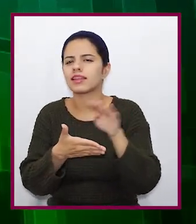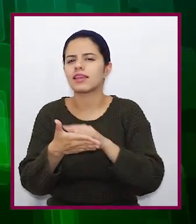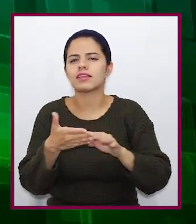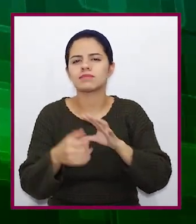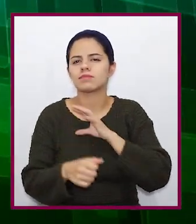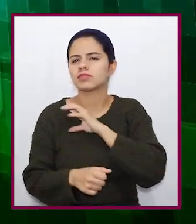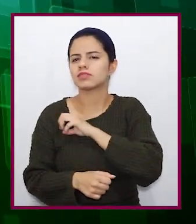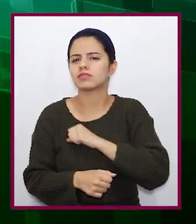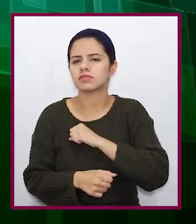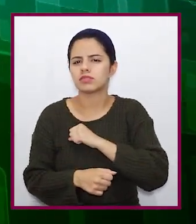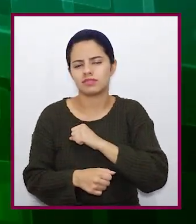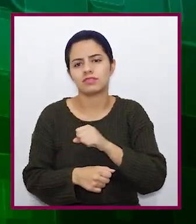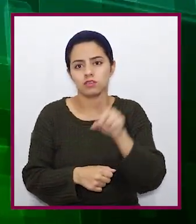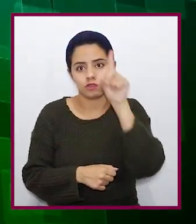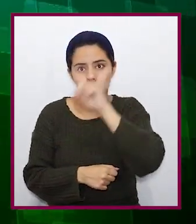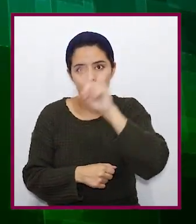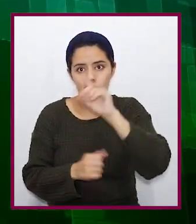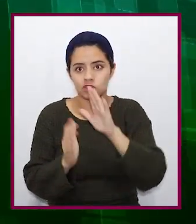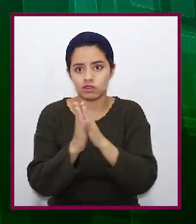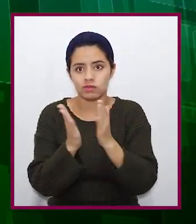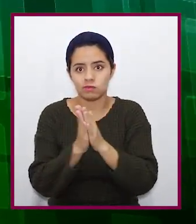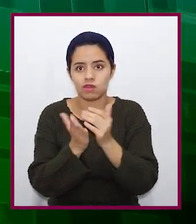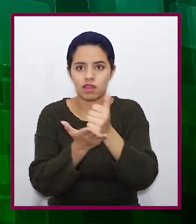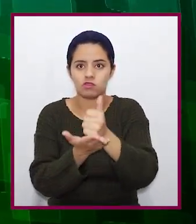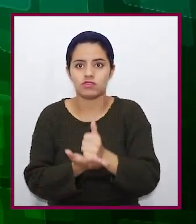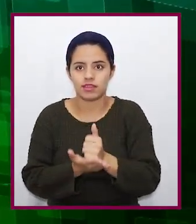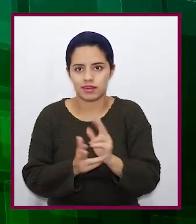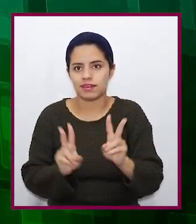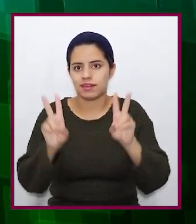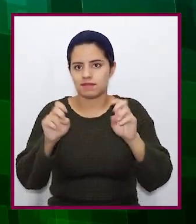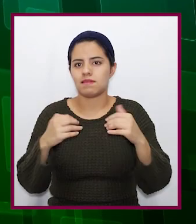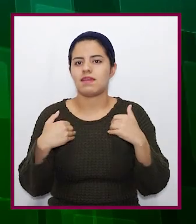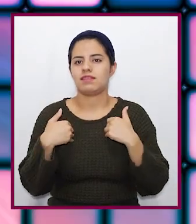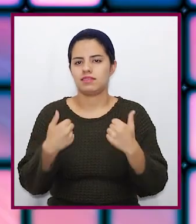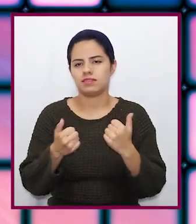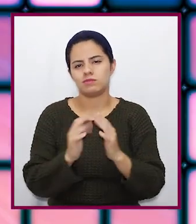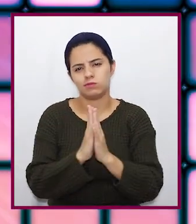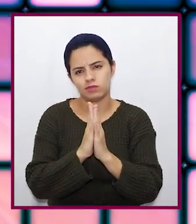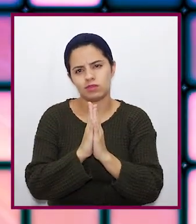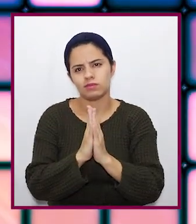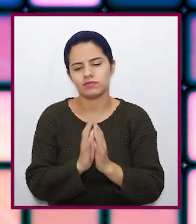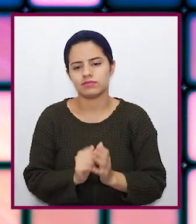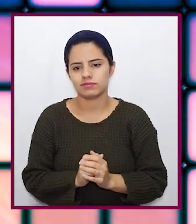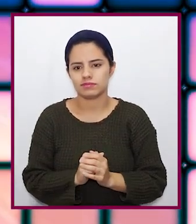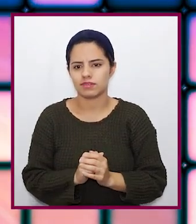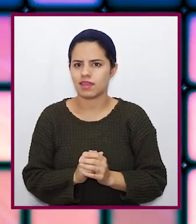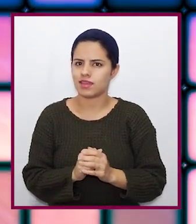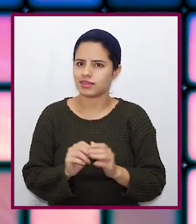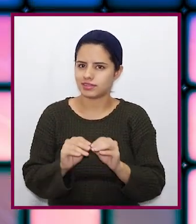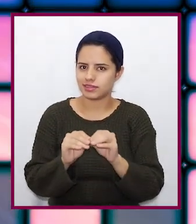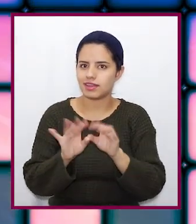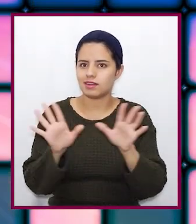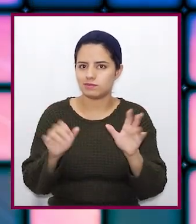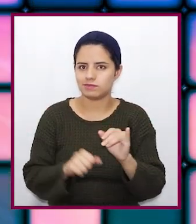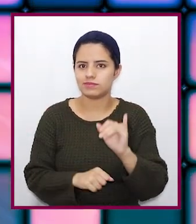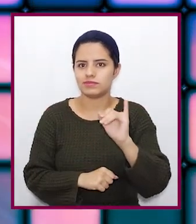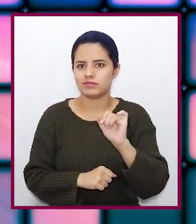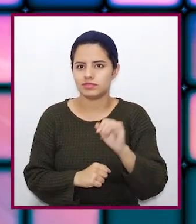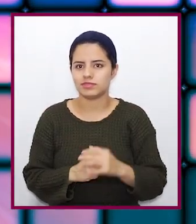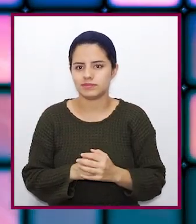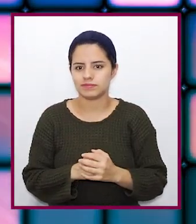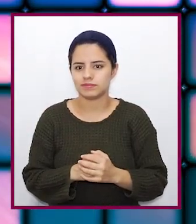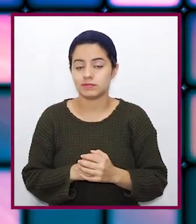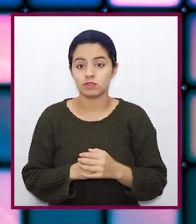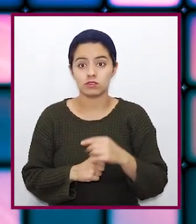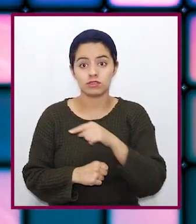que conozco, recomiéndenos un libro que nos pueda ayudar a entender el tema. Porfis. Ah, pero claro que sí. A mí eso no me lo